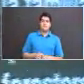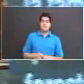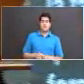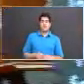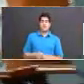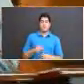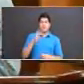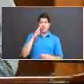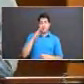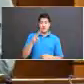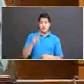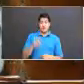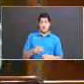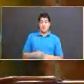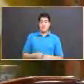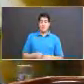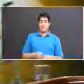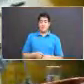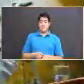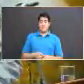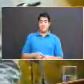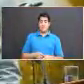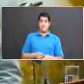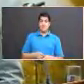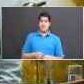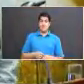Mire qué chorchas, ¿ah?